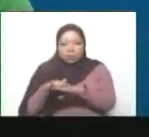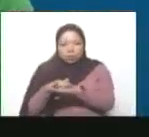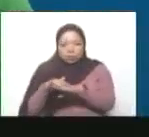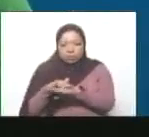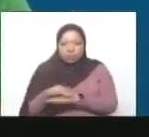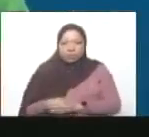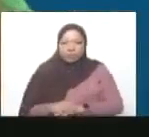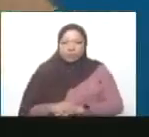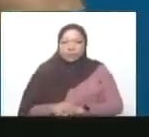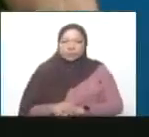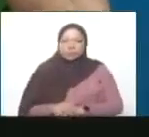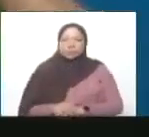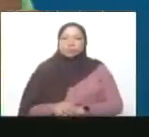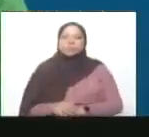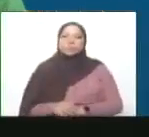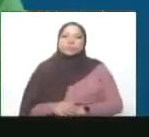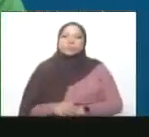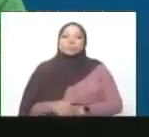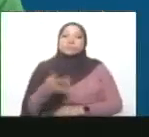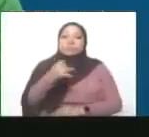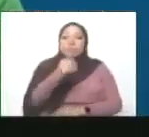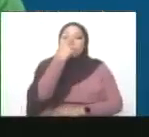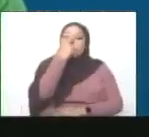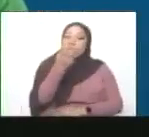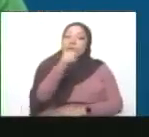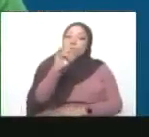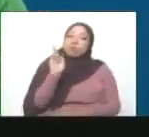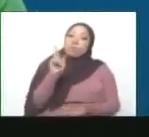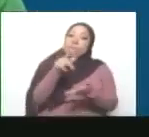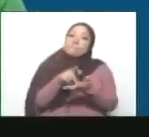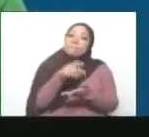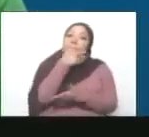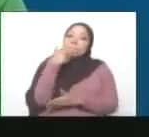invitación a Moscú para participar